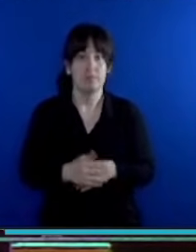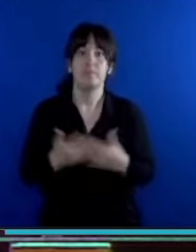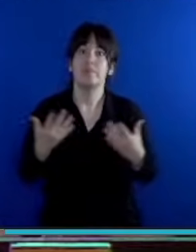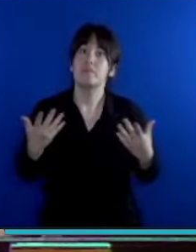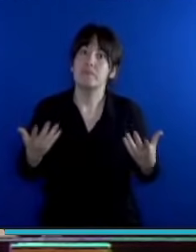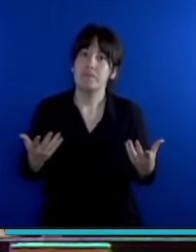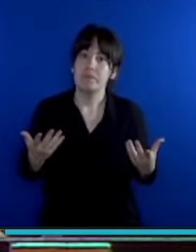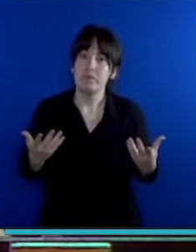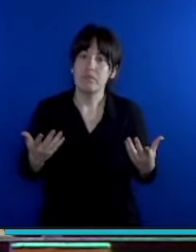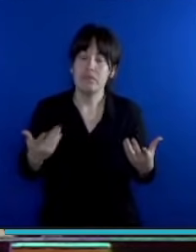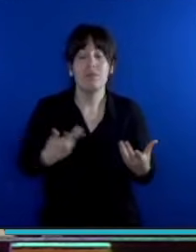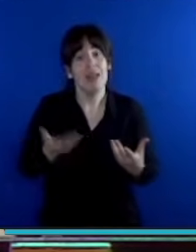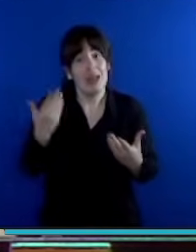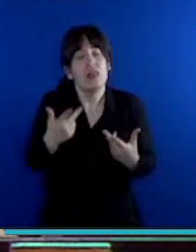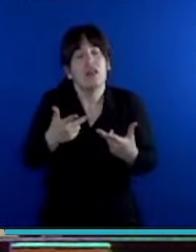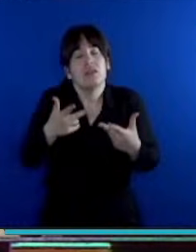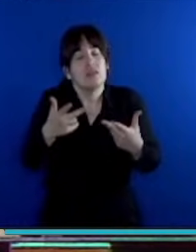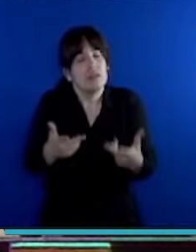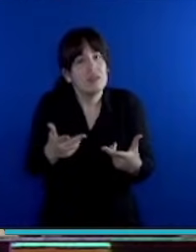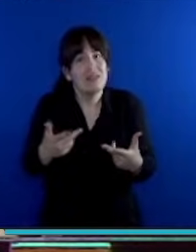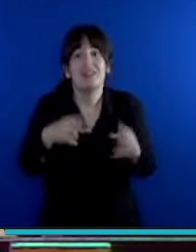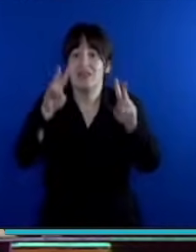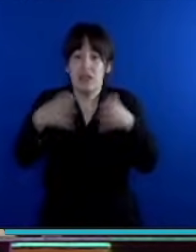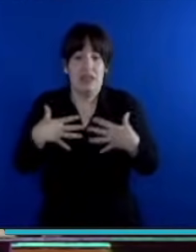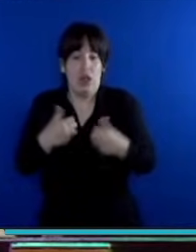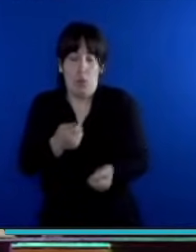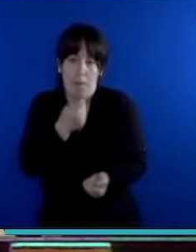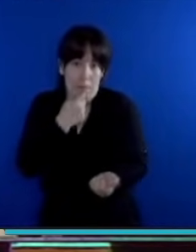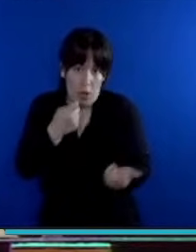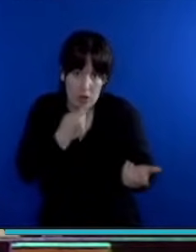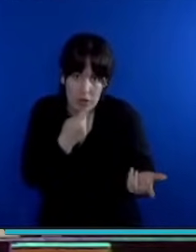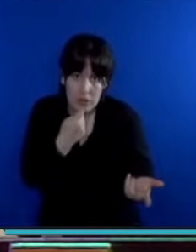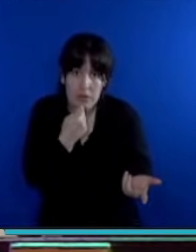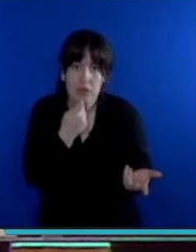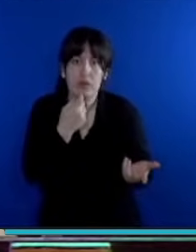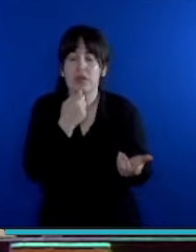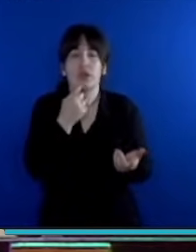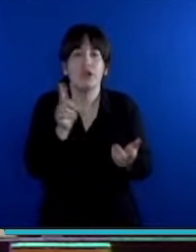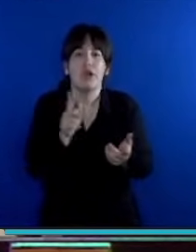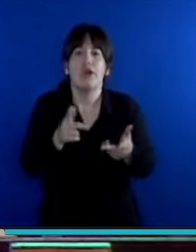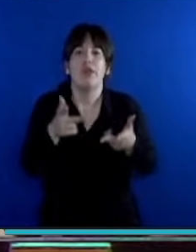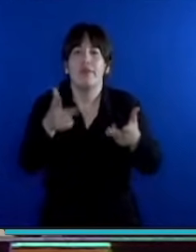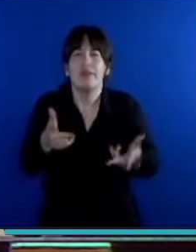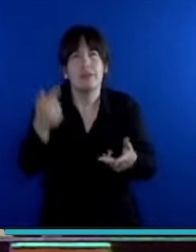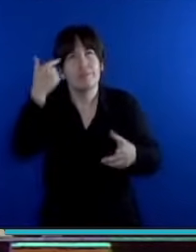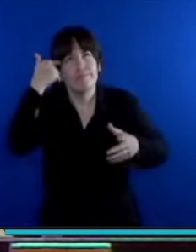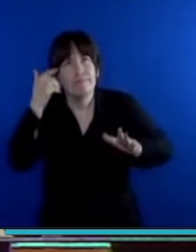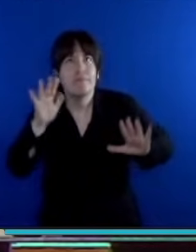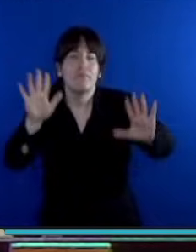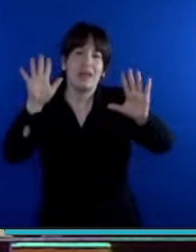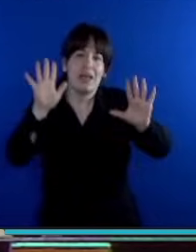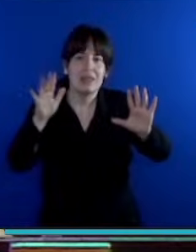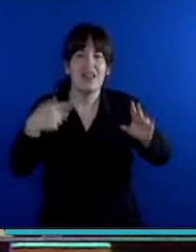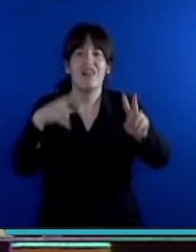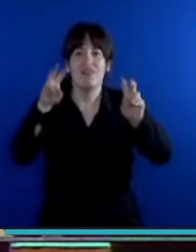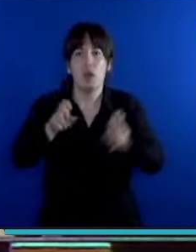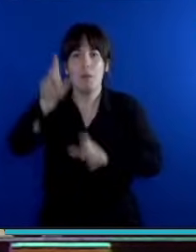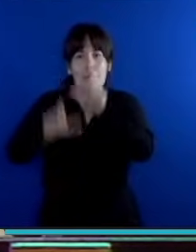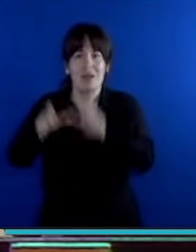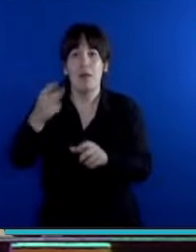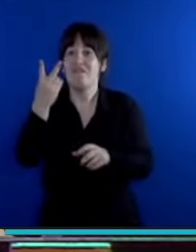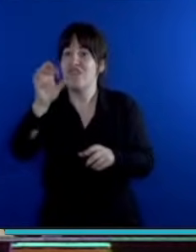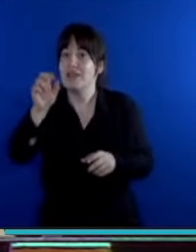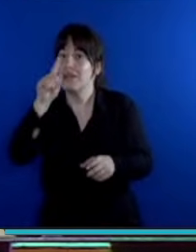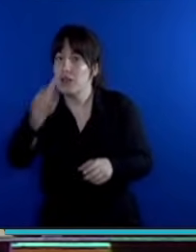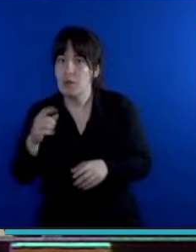decía al inicio, en salud, por ejemplo, no se establece, no se contempla el pase a planta de más de